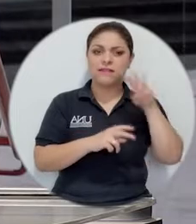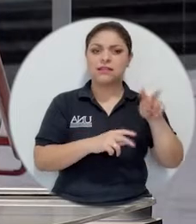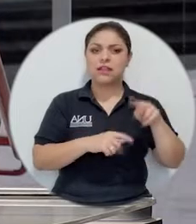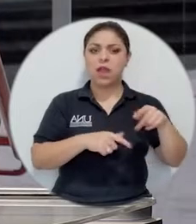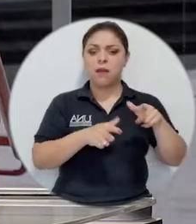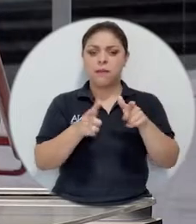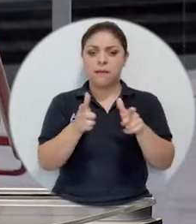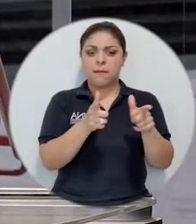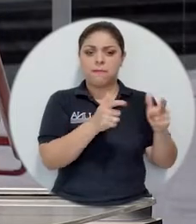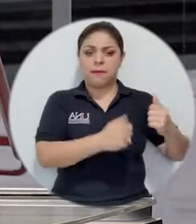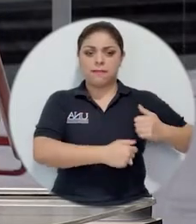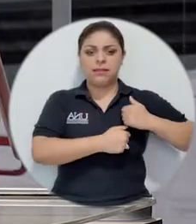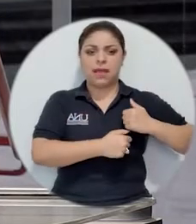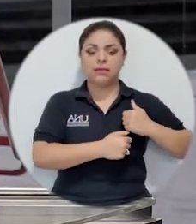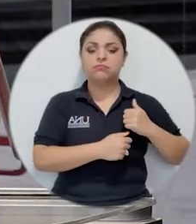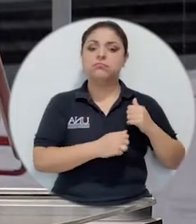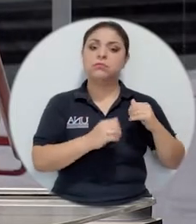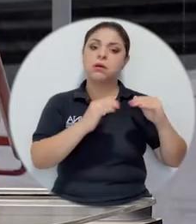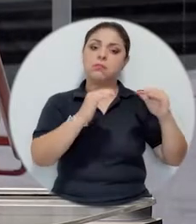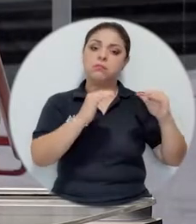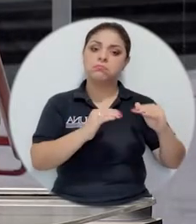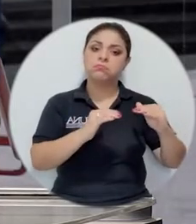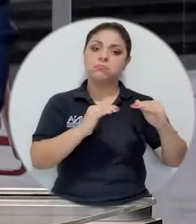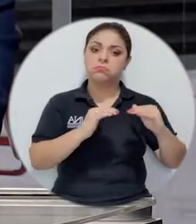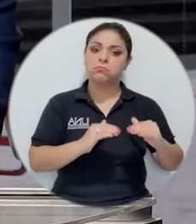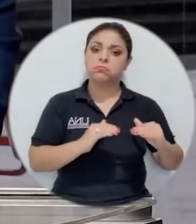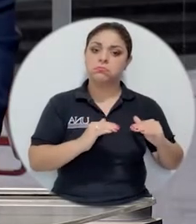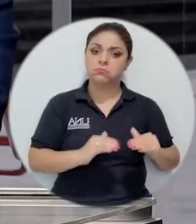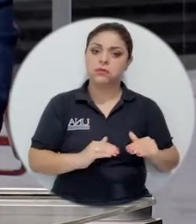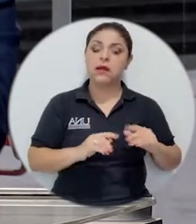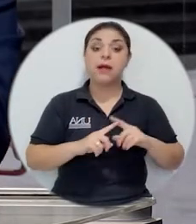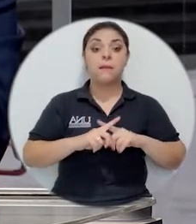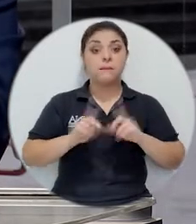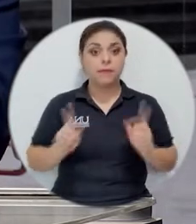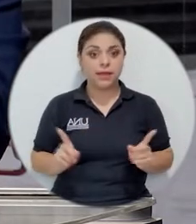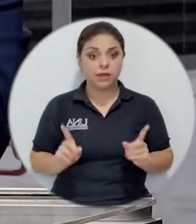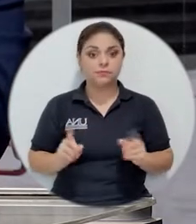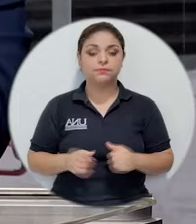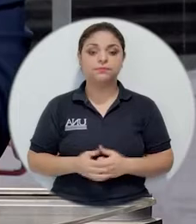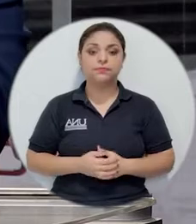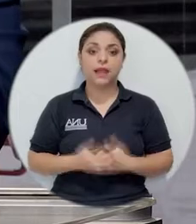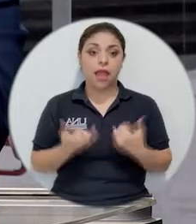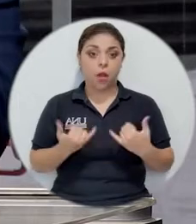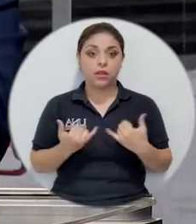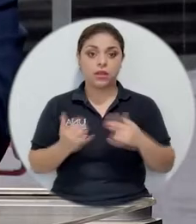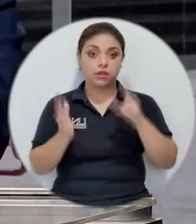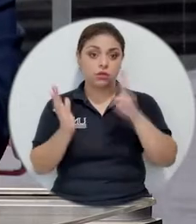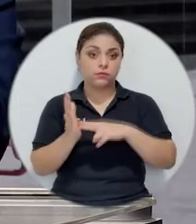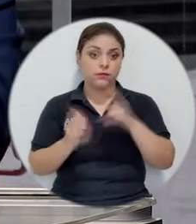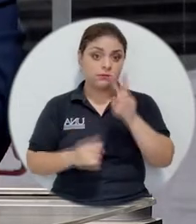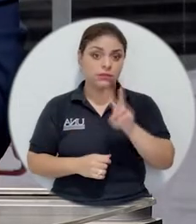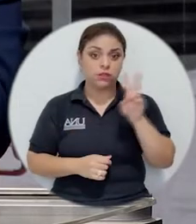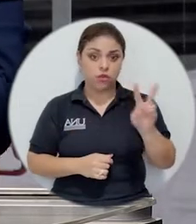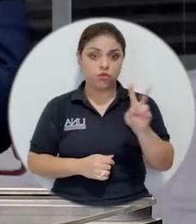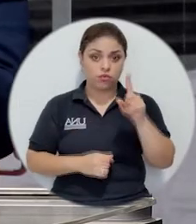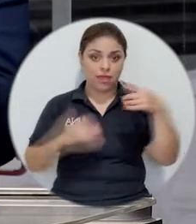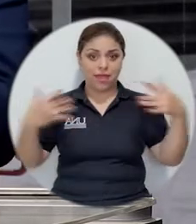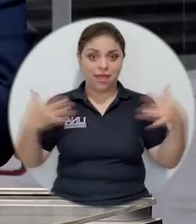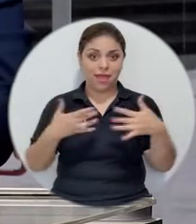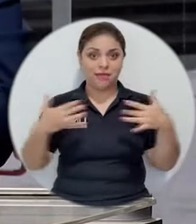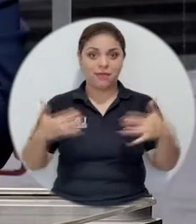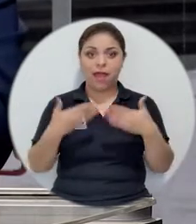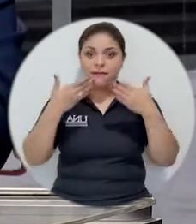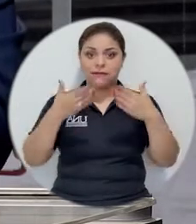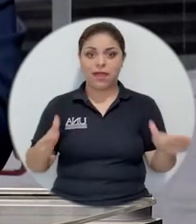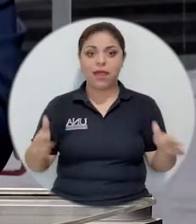tema militar iba siendo cada vez menos relevante, pero nos encontramos en 2022 con una guerra